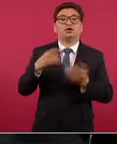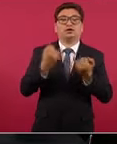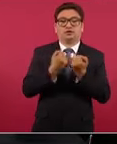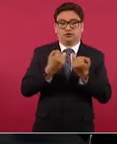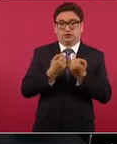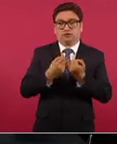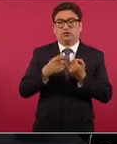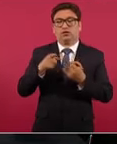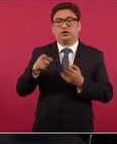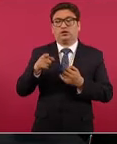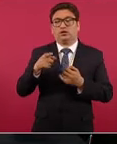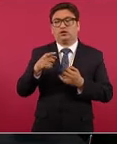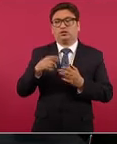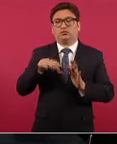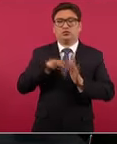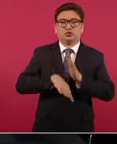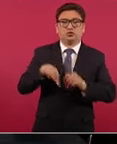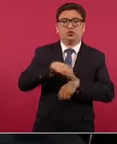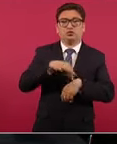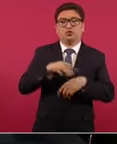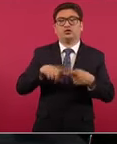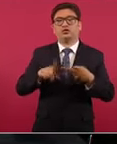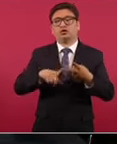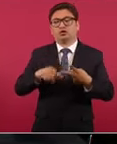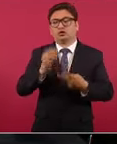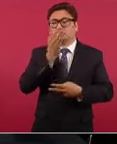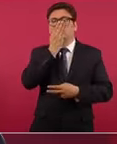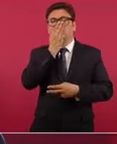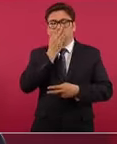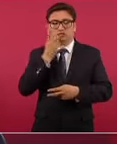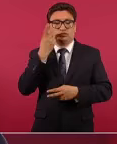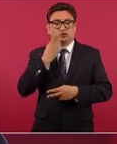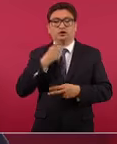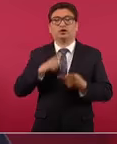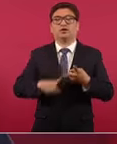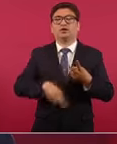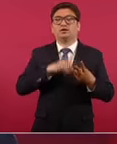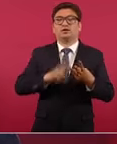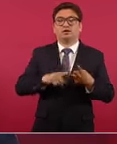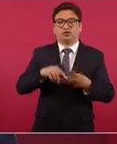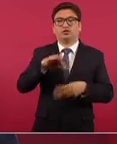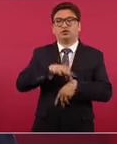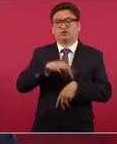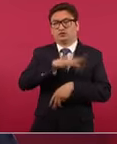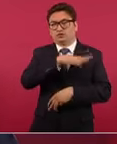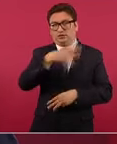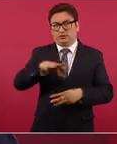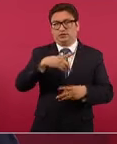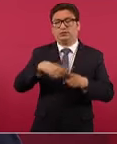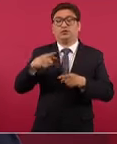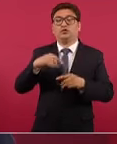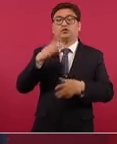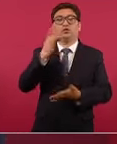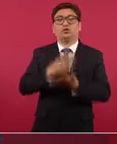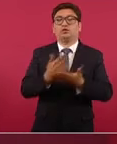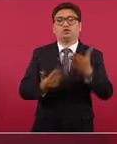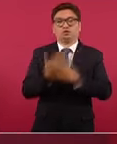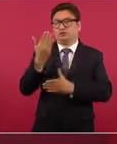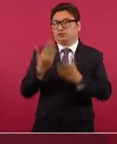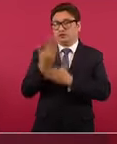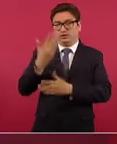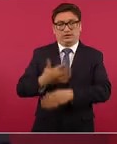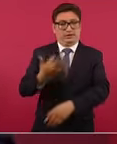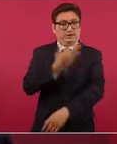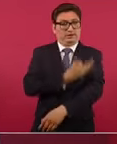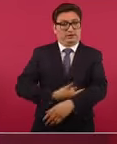y una parte de anestesia y además con médicos generales pero solamente en el turno matutino en la tarde sea